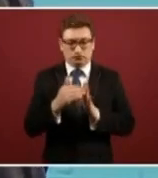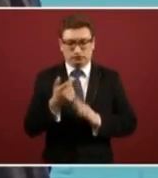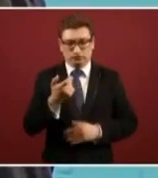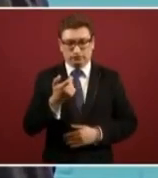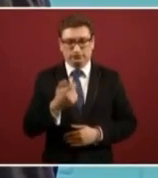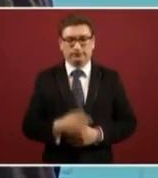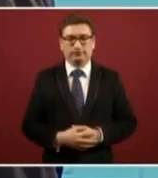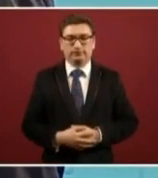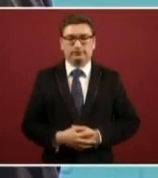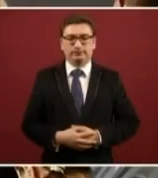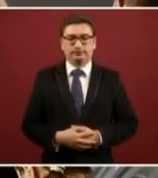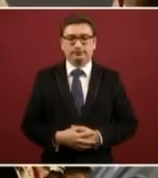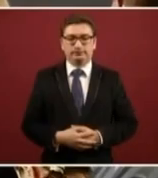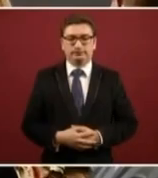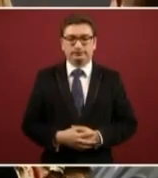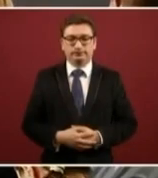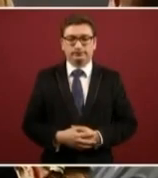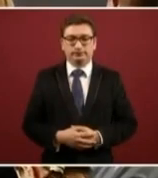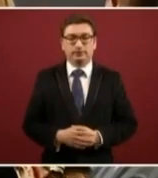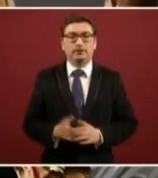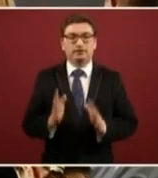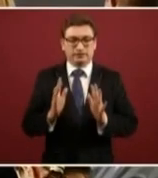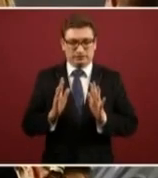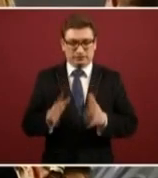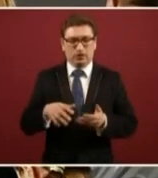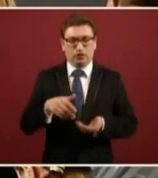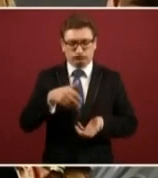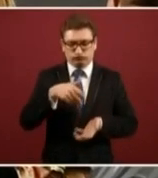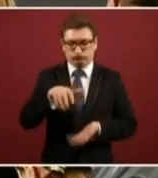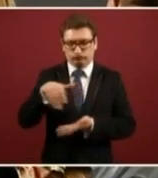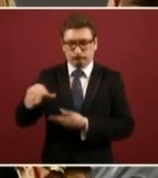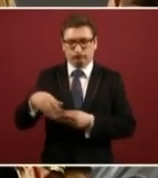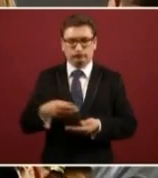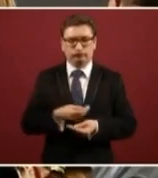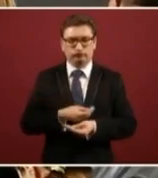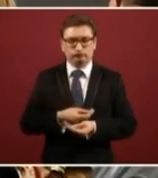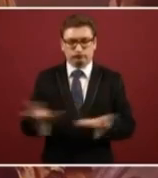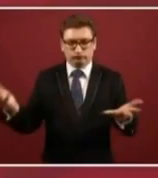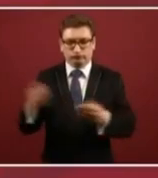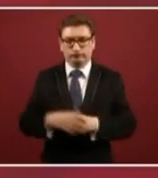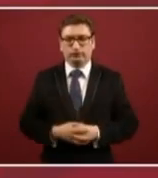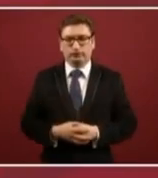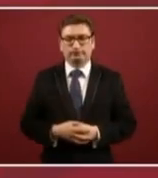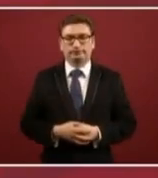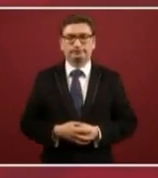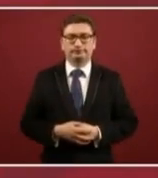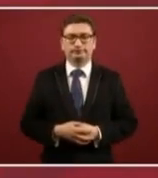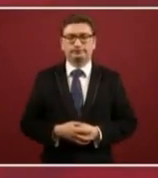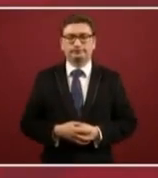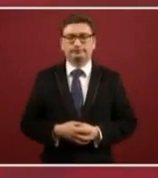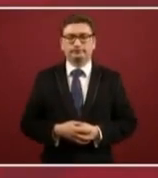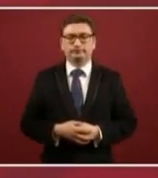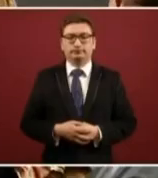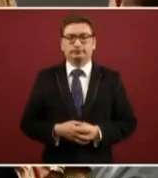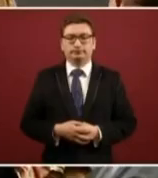8.550 millones de pesos y que ya se han ejercido al día de hoy